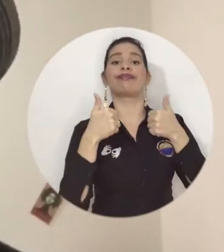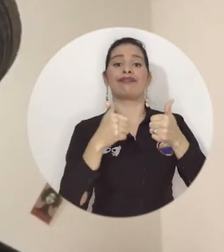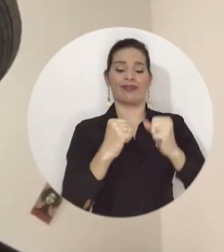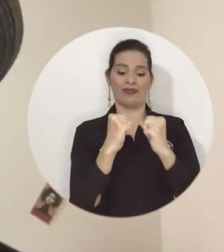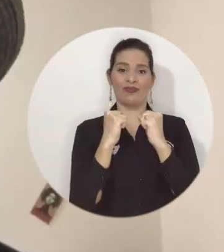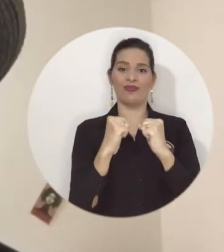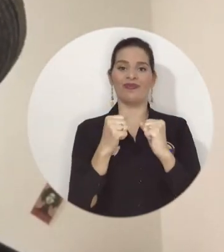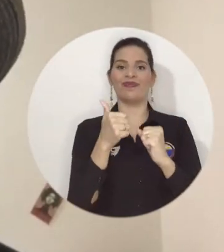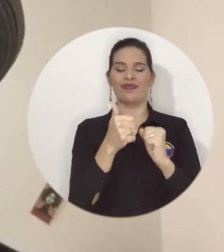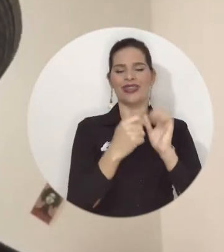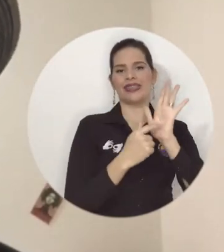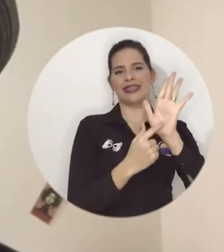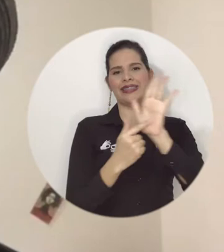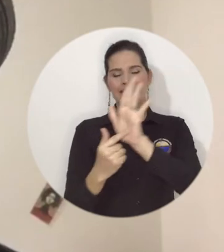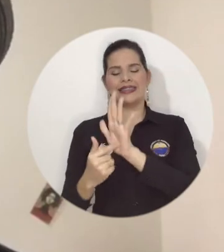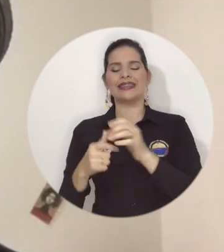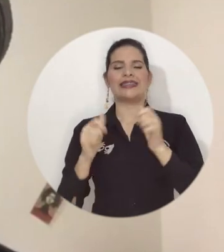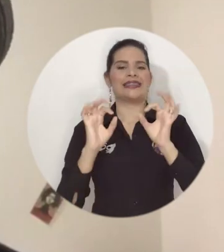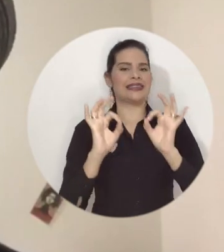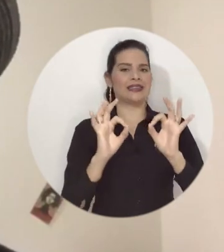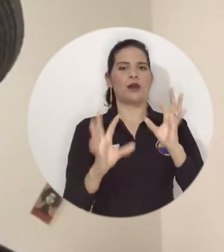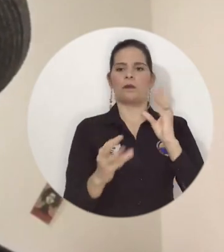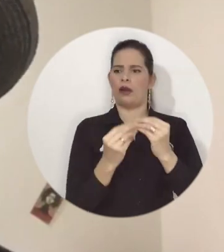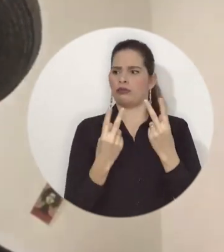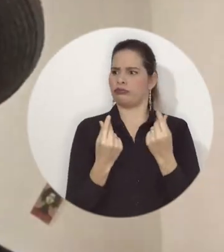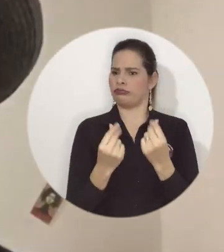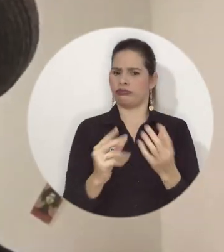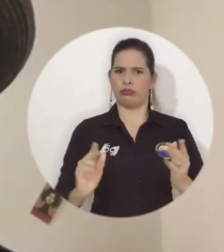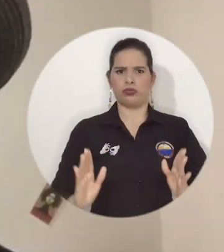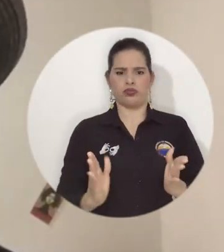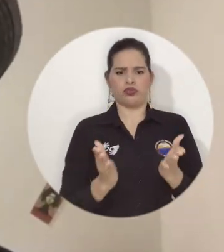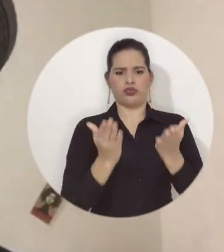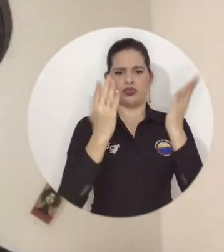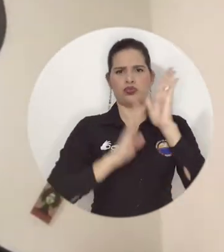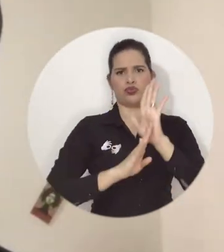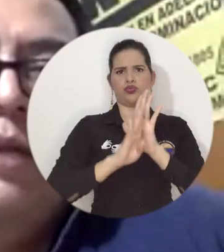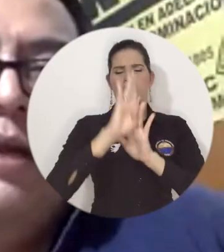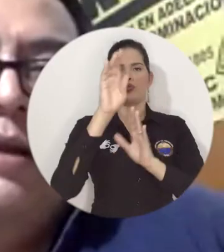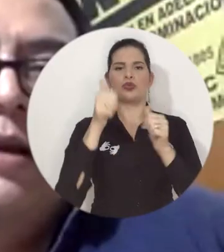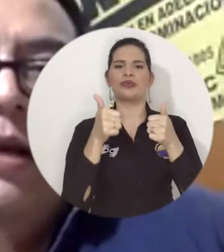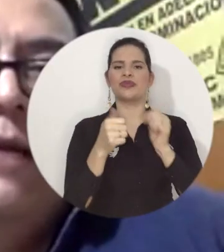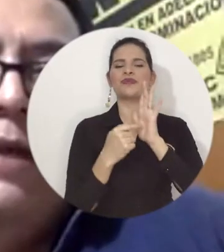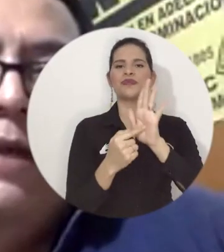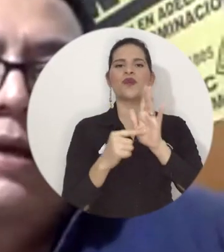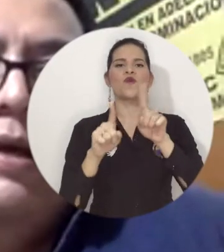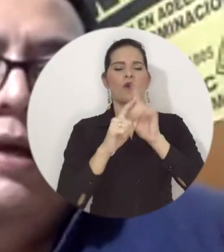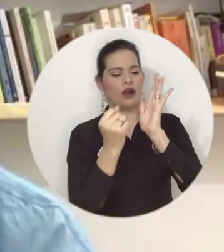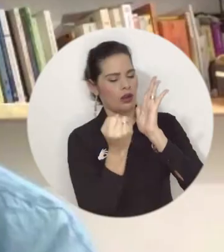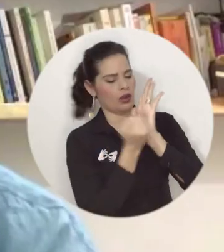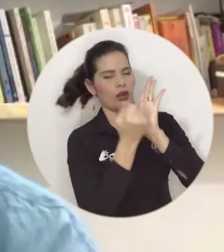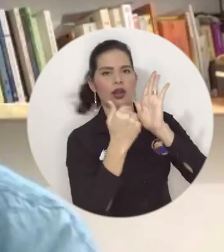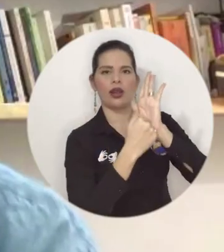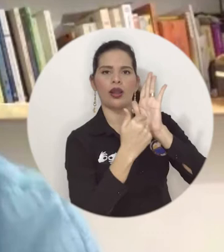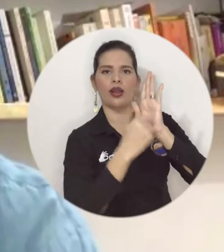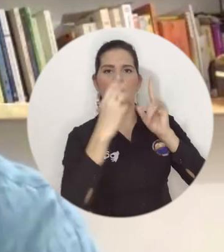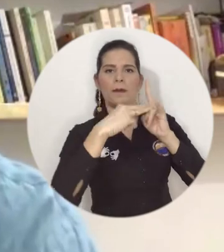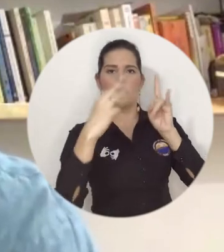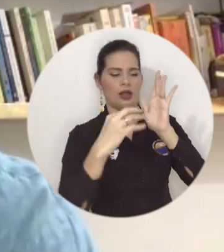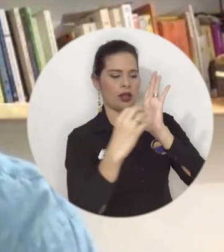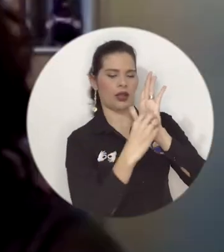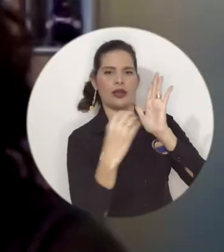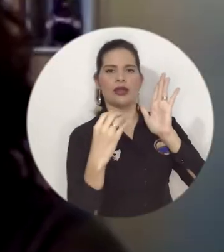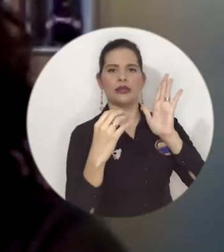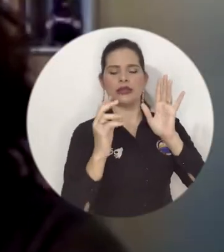debemos seguir apoyando el buen trabajo que está haciendo la editorial. En su función de